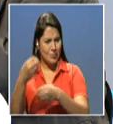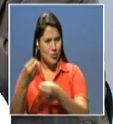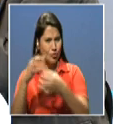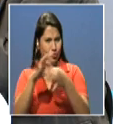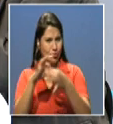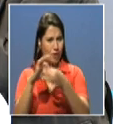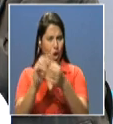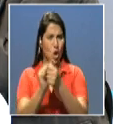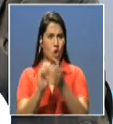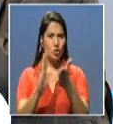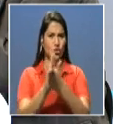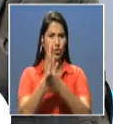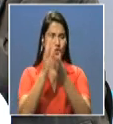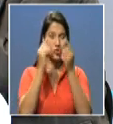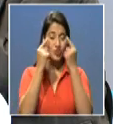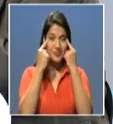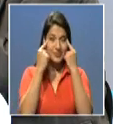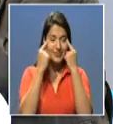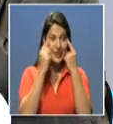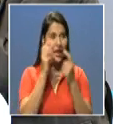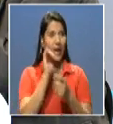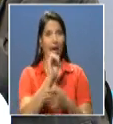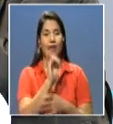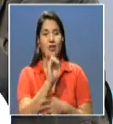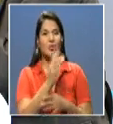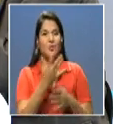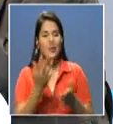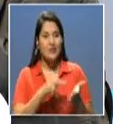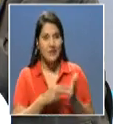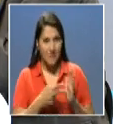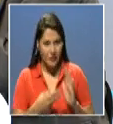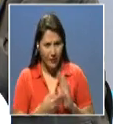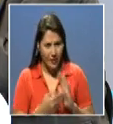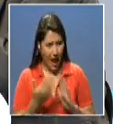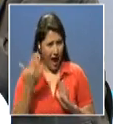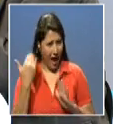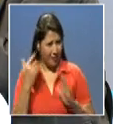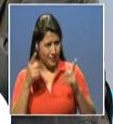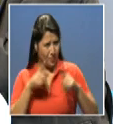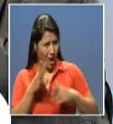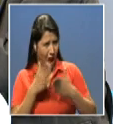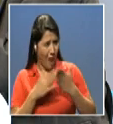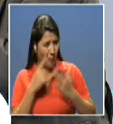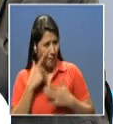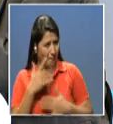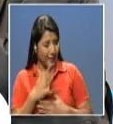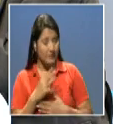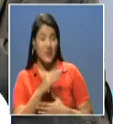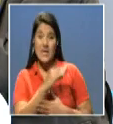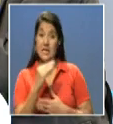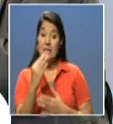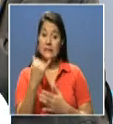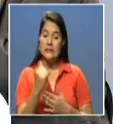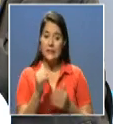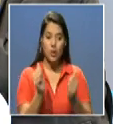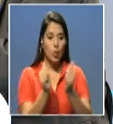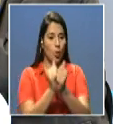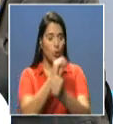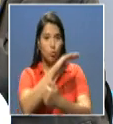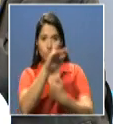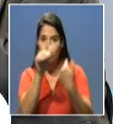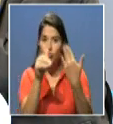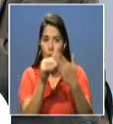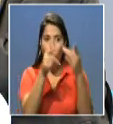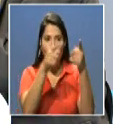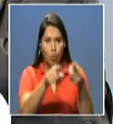del cementazo. ¿Qué señal nos está dando? Y si precisamente a raíz de todo lo que está saliendo a la luz pública, la